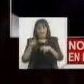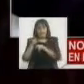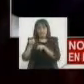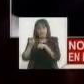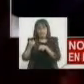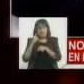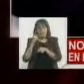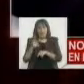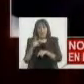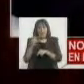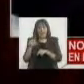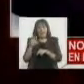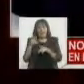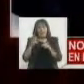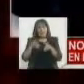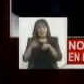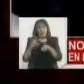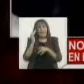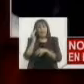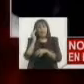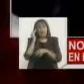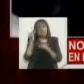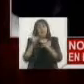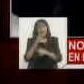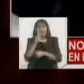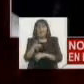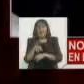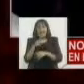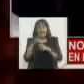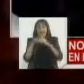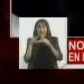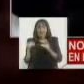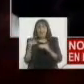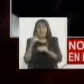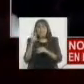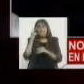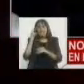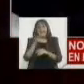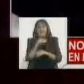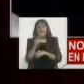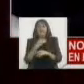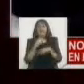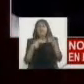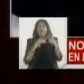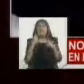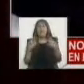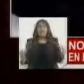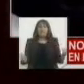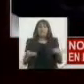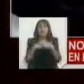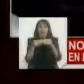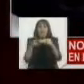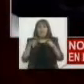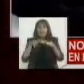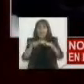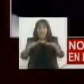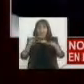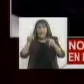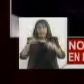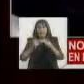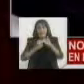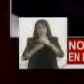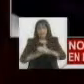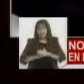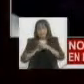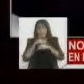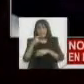ahí, a ciudadanos que conozcan Costa Rica y Nicaragua, para que esas voces vayan sumándose y pongan